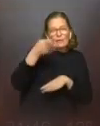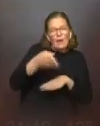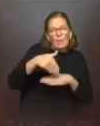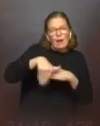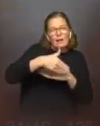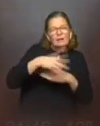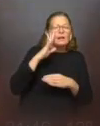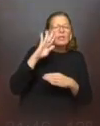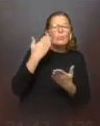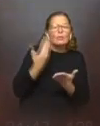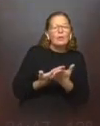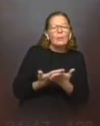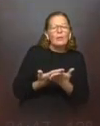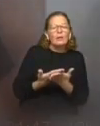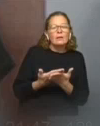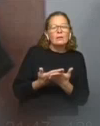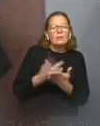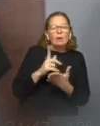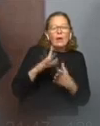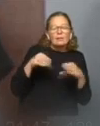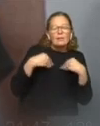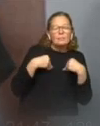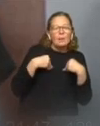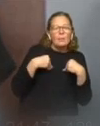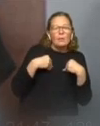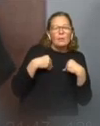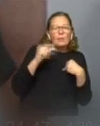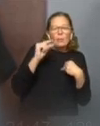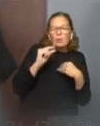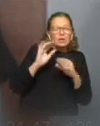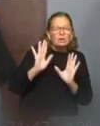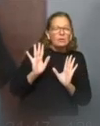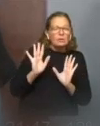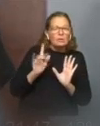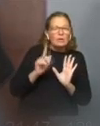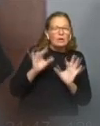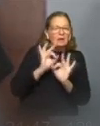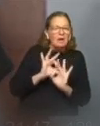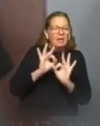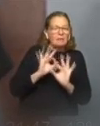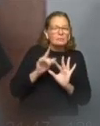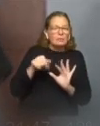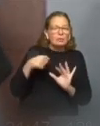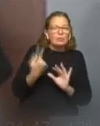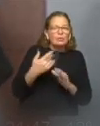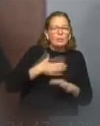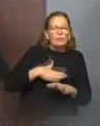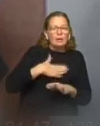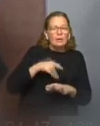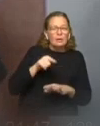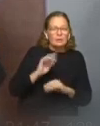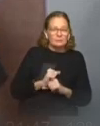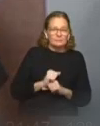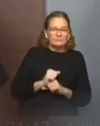y demostramos que no nos conformamos con lo mínimo y suficiente, que no es nada. Nosotros estamos tranquilos con eso.